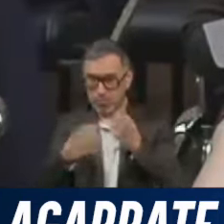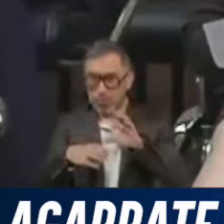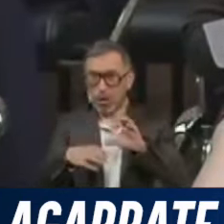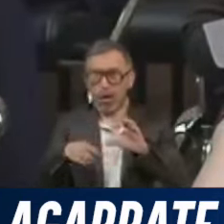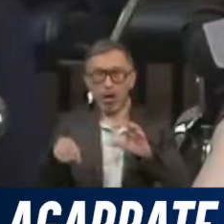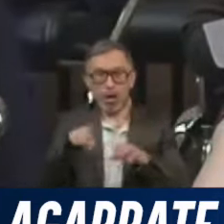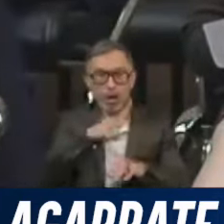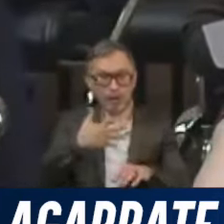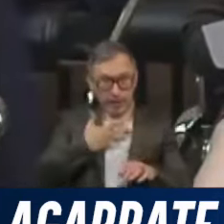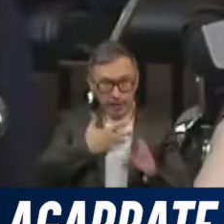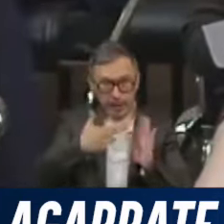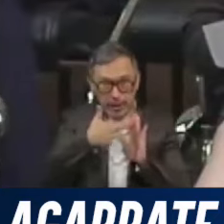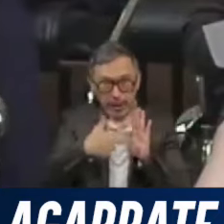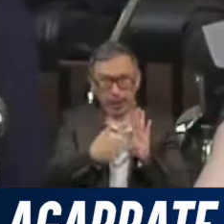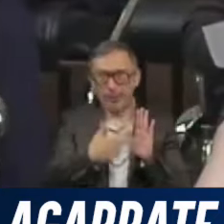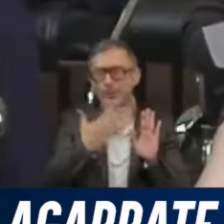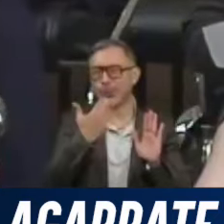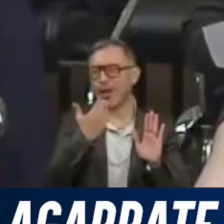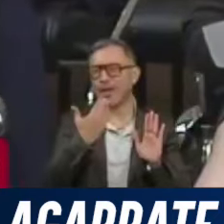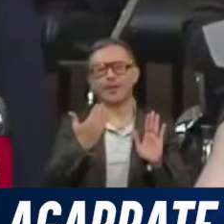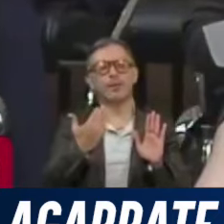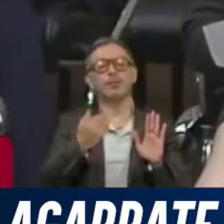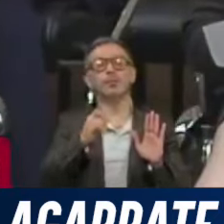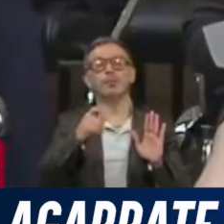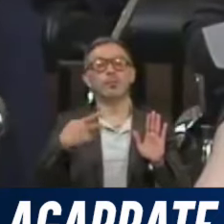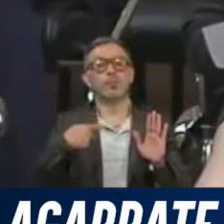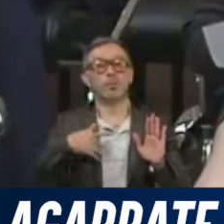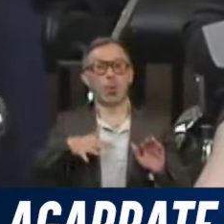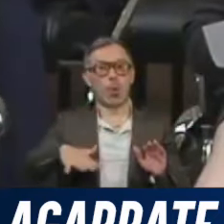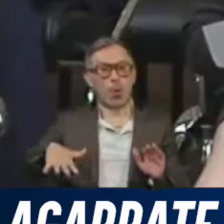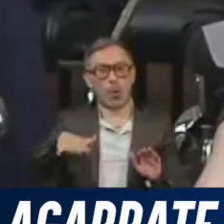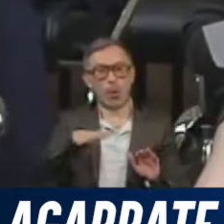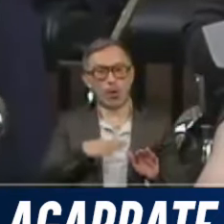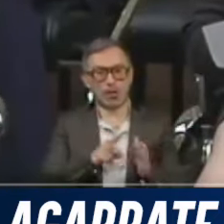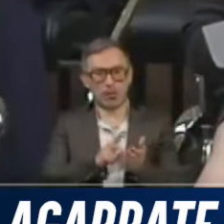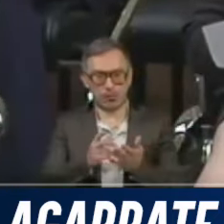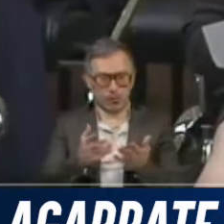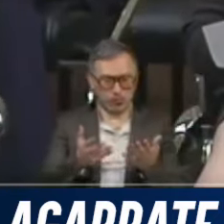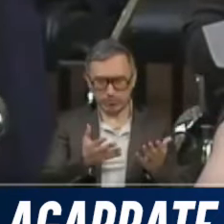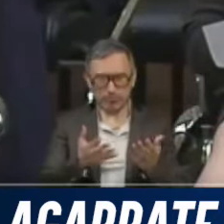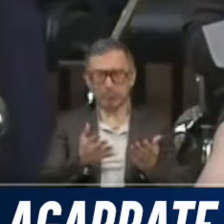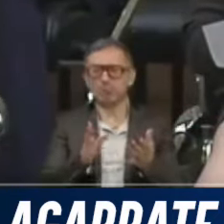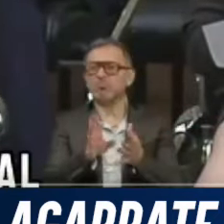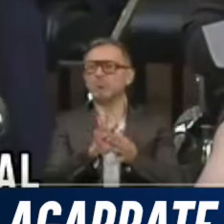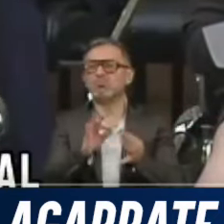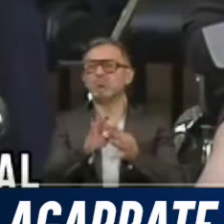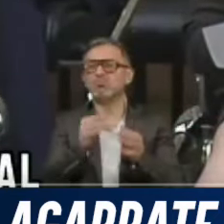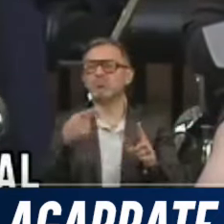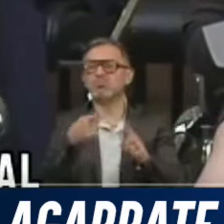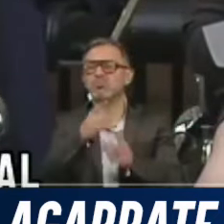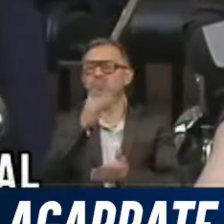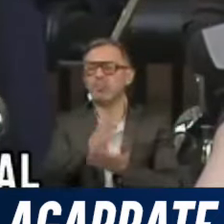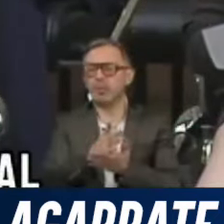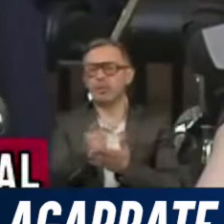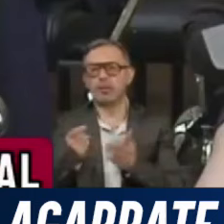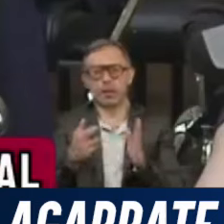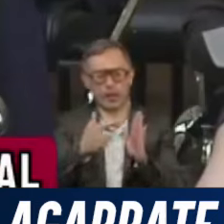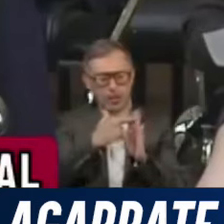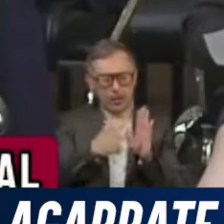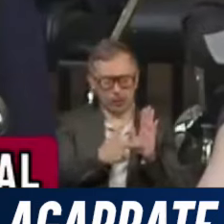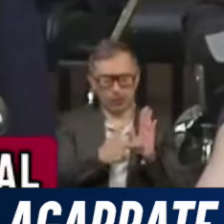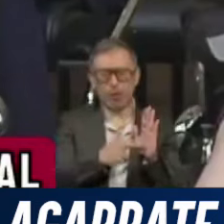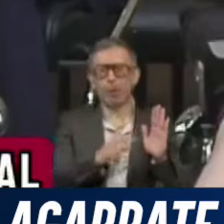procure la defensa de los Derechos digitales de las y los usuarios de plataformas en pocas palabras lo que tenemos de facto es una regulación